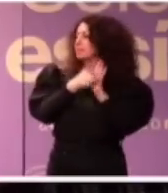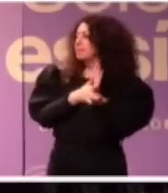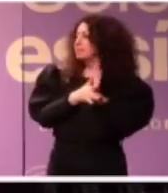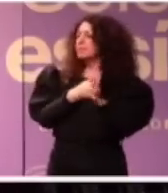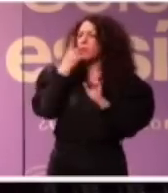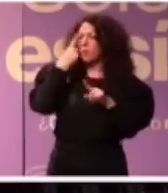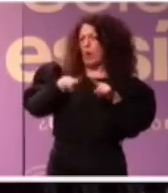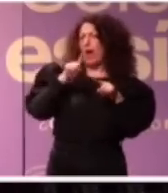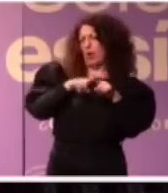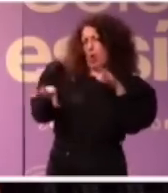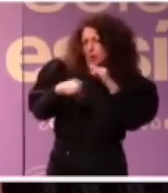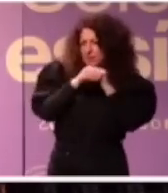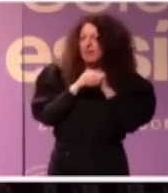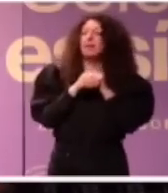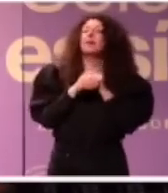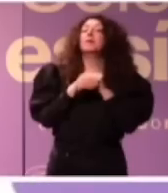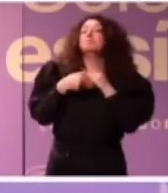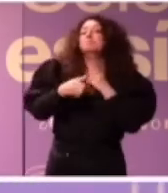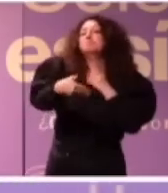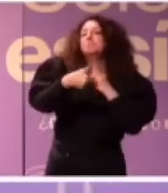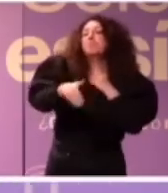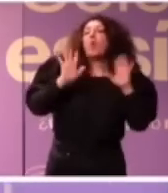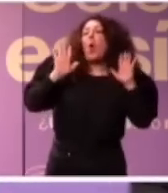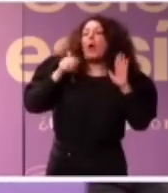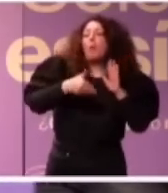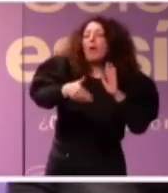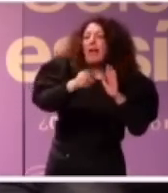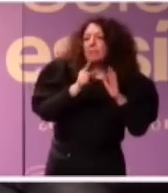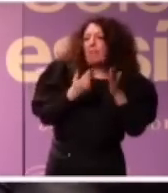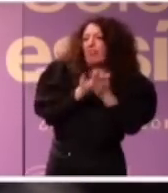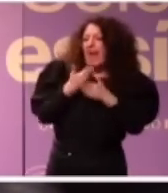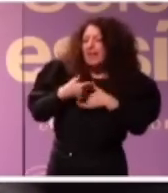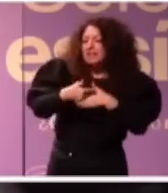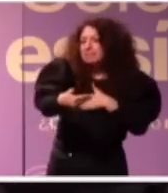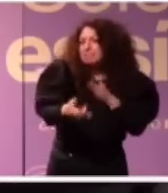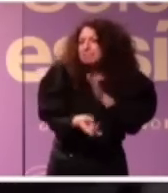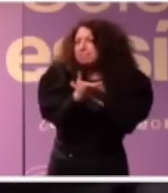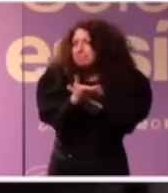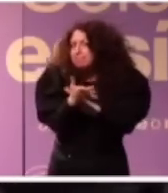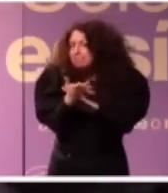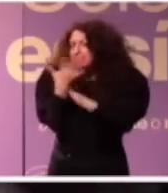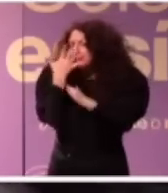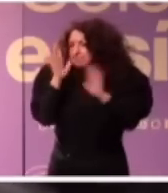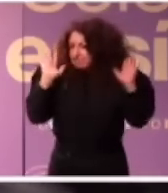Solo quiero explicar una cosa más por lo que pueda pasar en estos días.